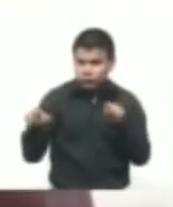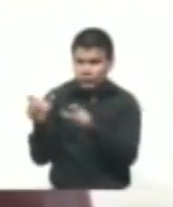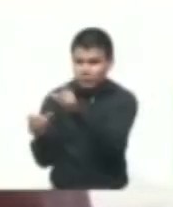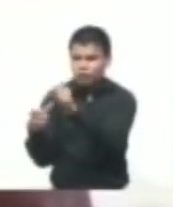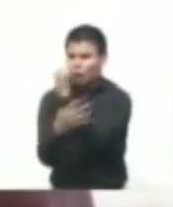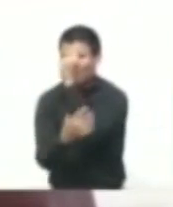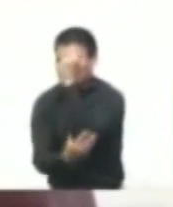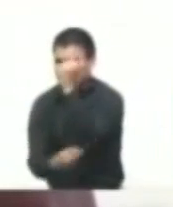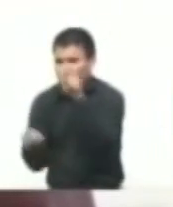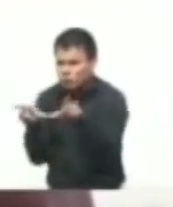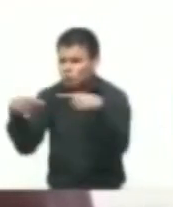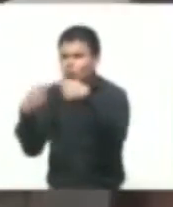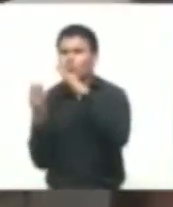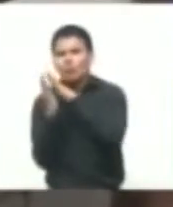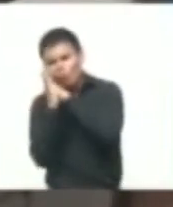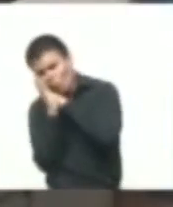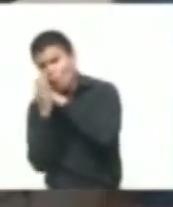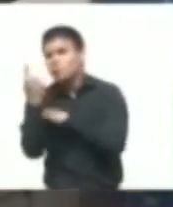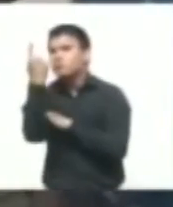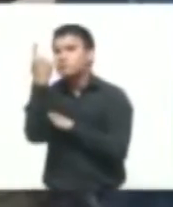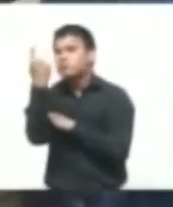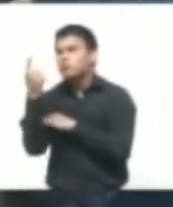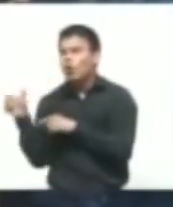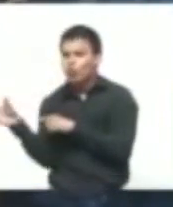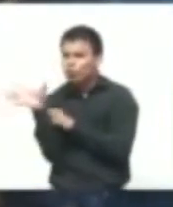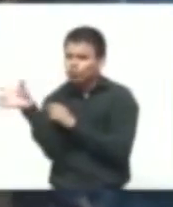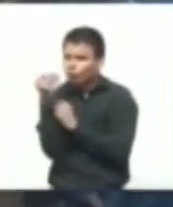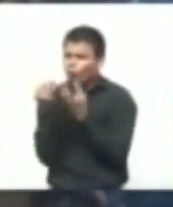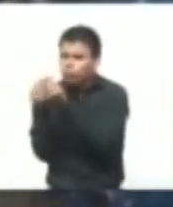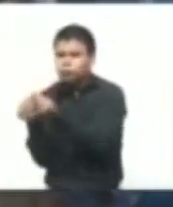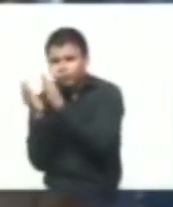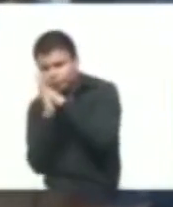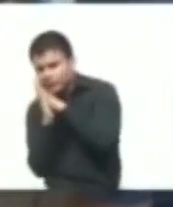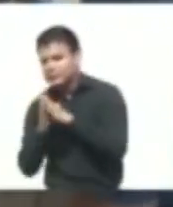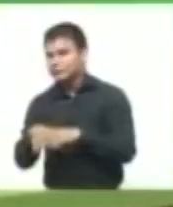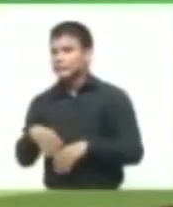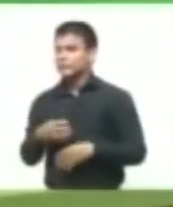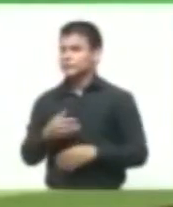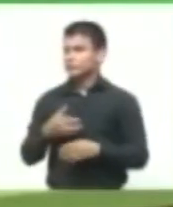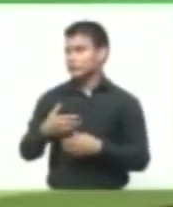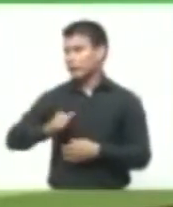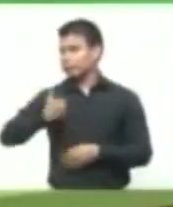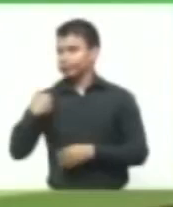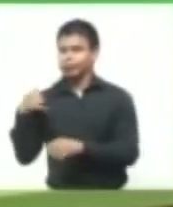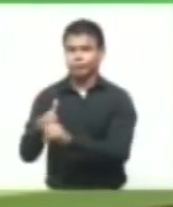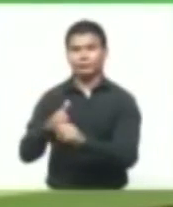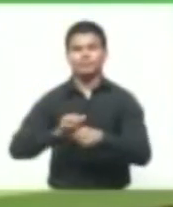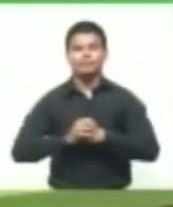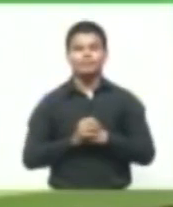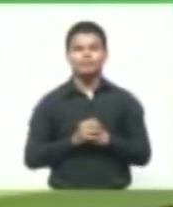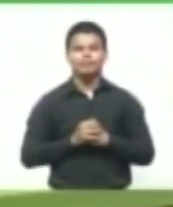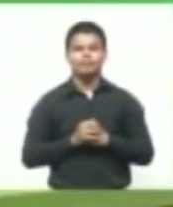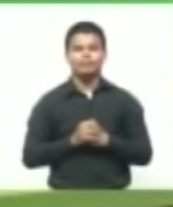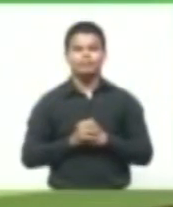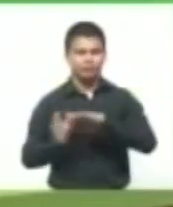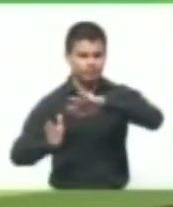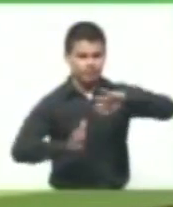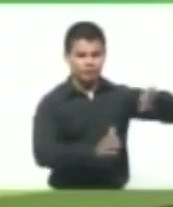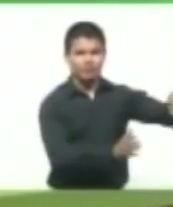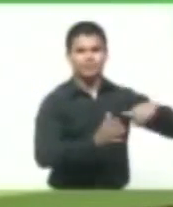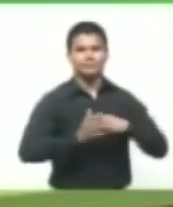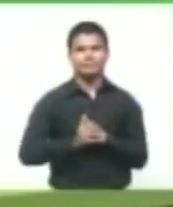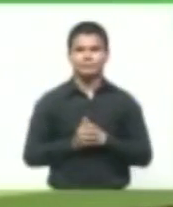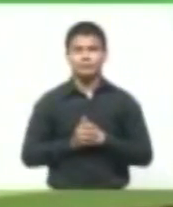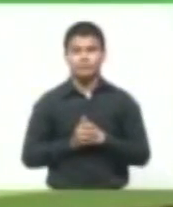determinan la criminalidad. Pilar Bustamante, Las Noticias, un compromiso con la verdad. Y en audiencia, la periodista Ginette Bedoya